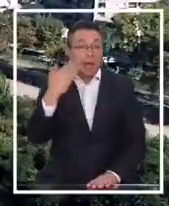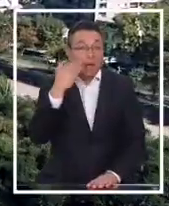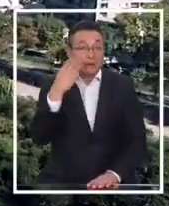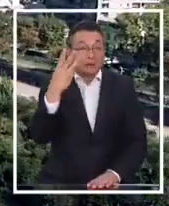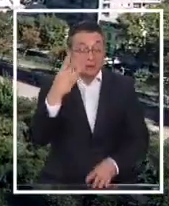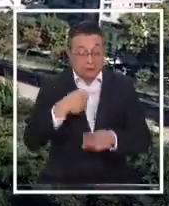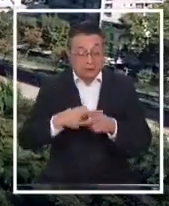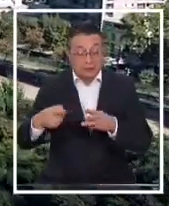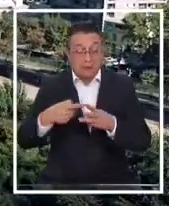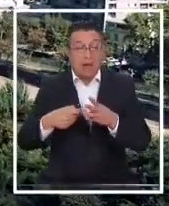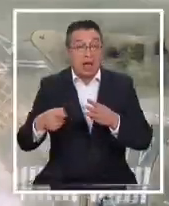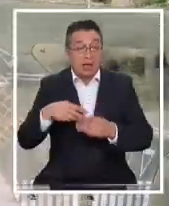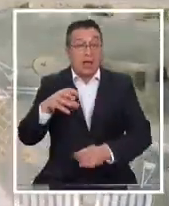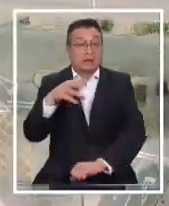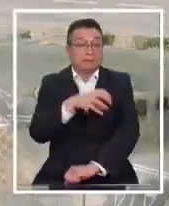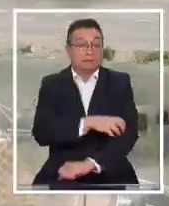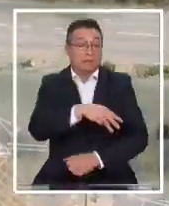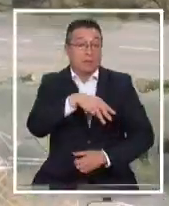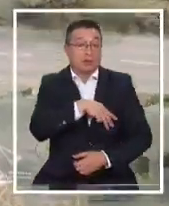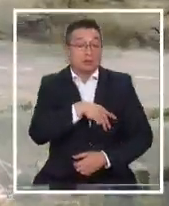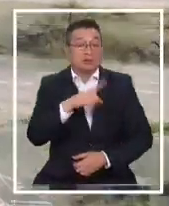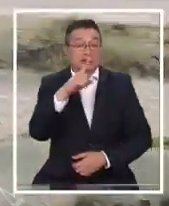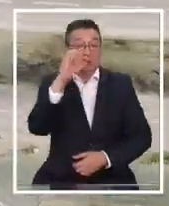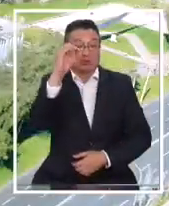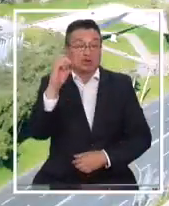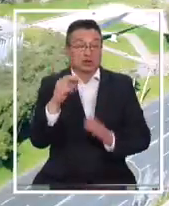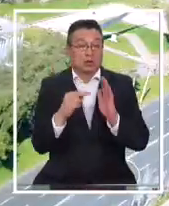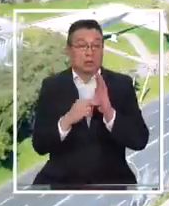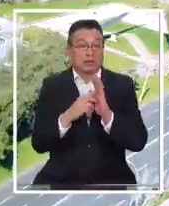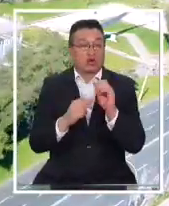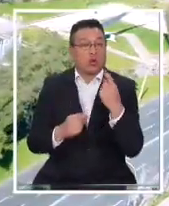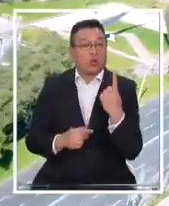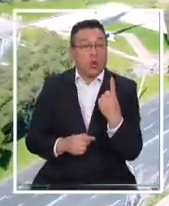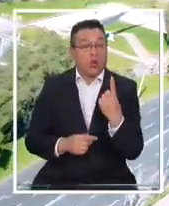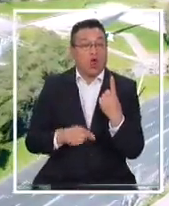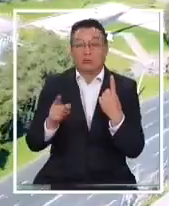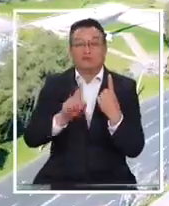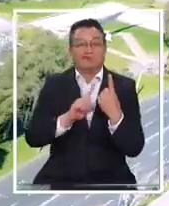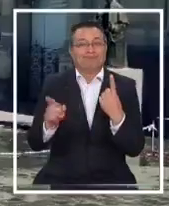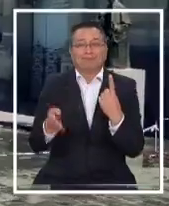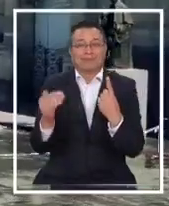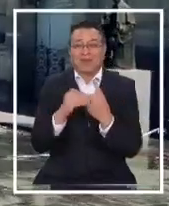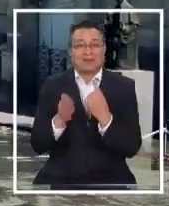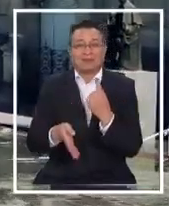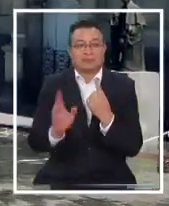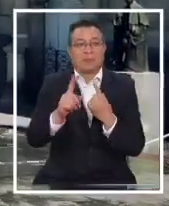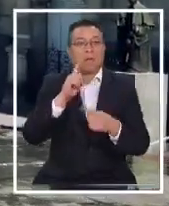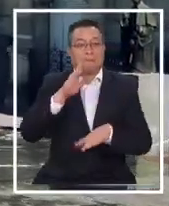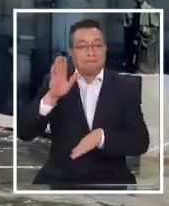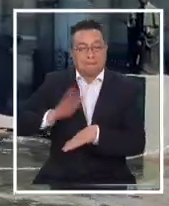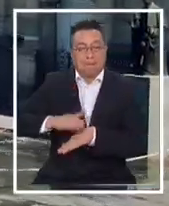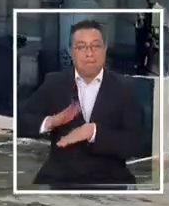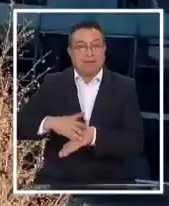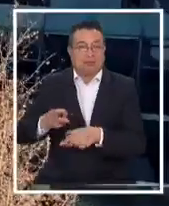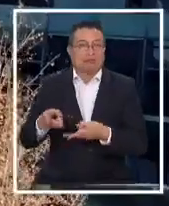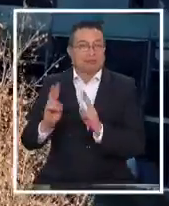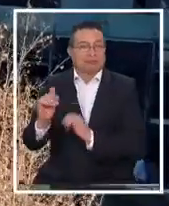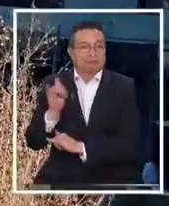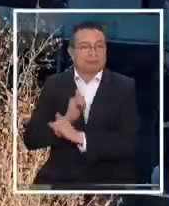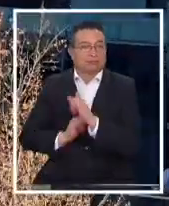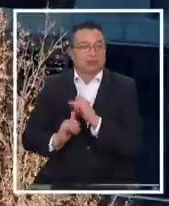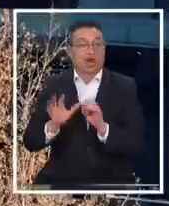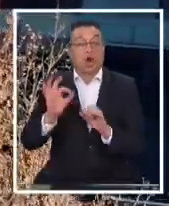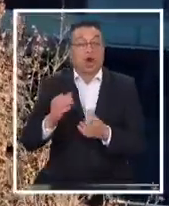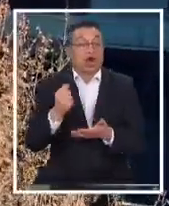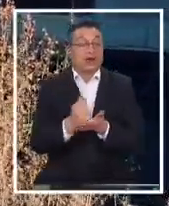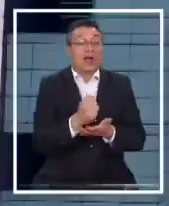Tres semanas lleva a la región metropolitana en cuarentena total. La fase 1 no permite salir de casa sin pedir un permiso de desplazamiento o para